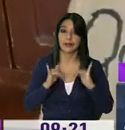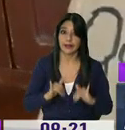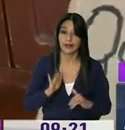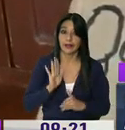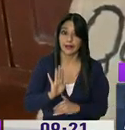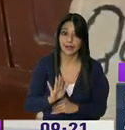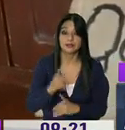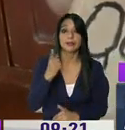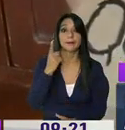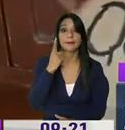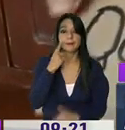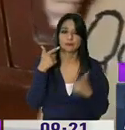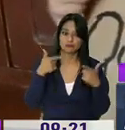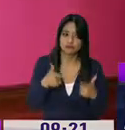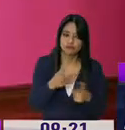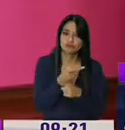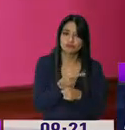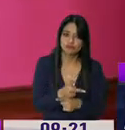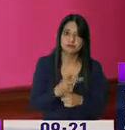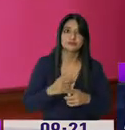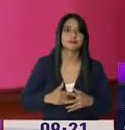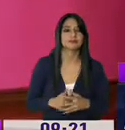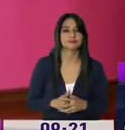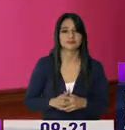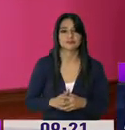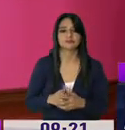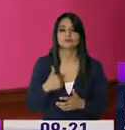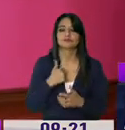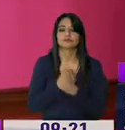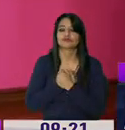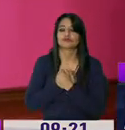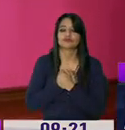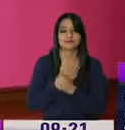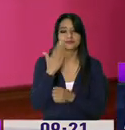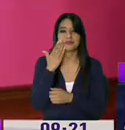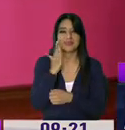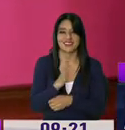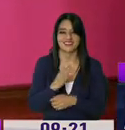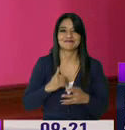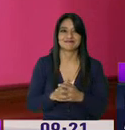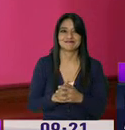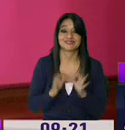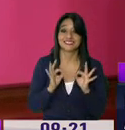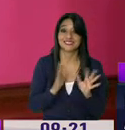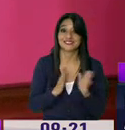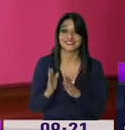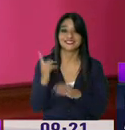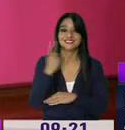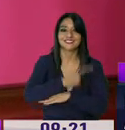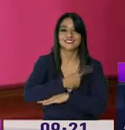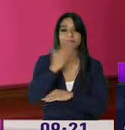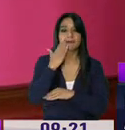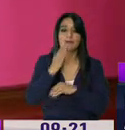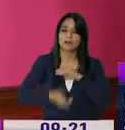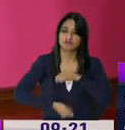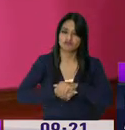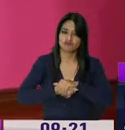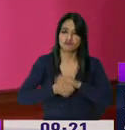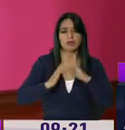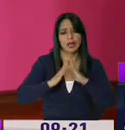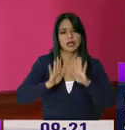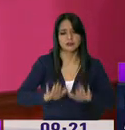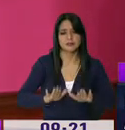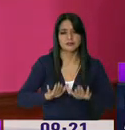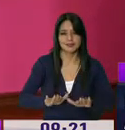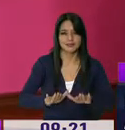Mi papi, cuídalo. Mira, mamita, que... Se preparan para celebrar el Día de la Madre encerrados en cada una de sus